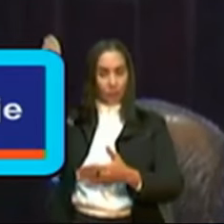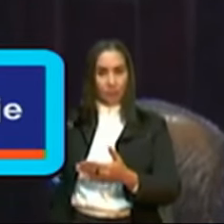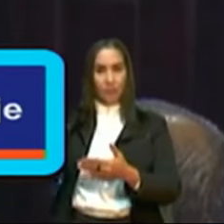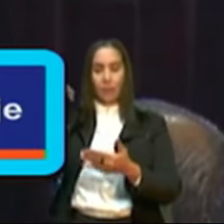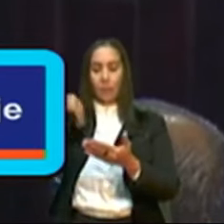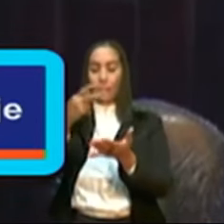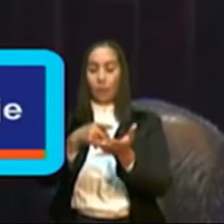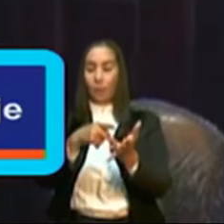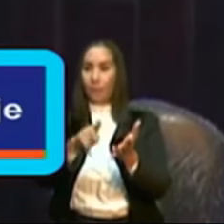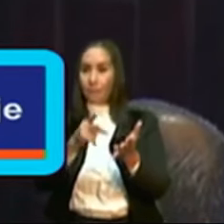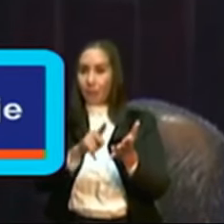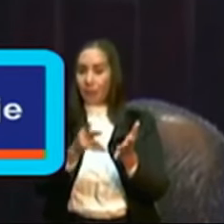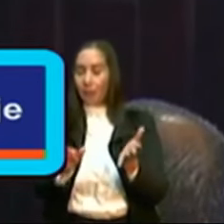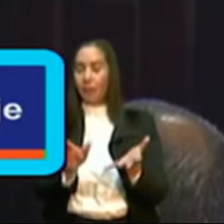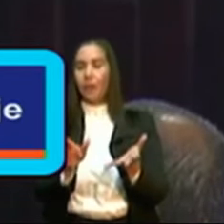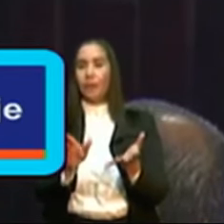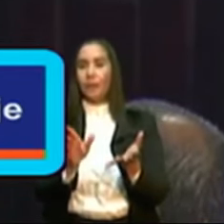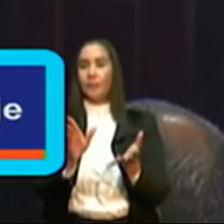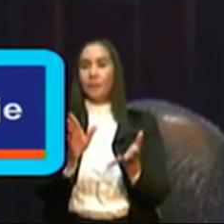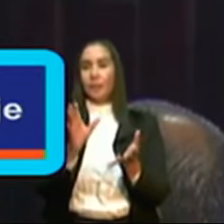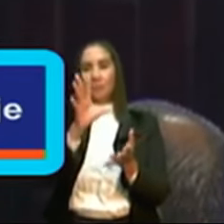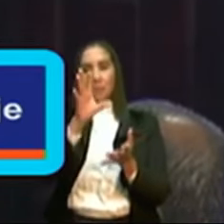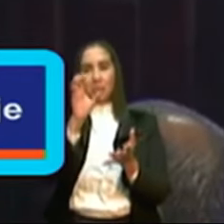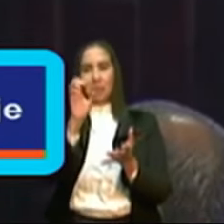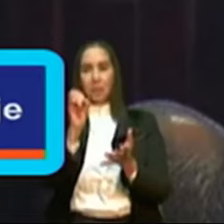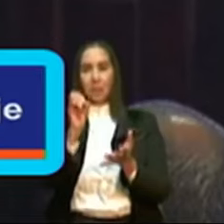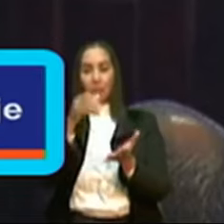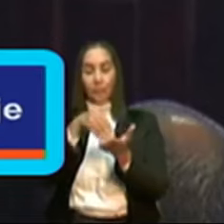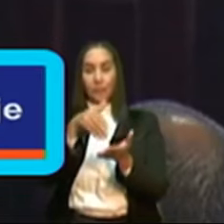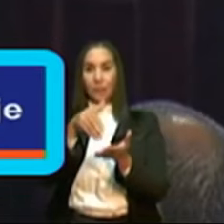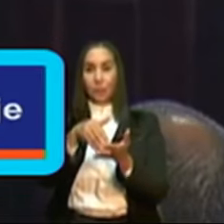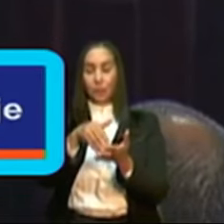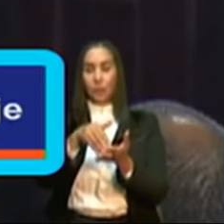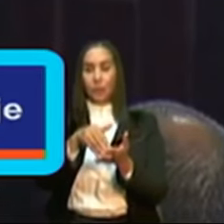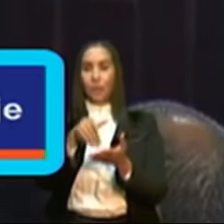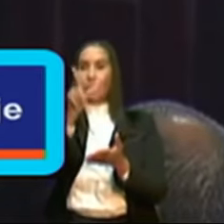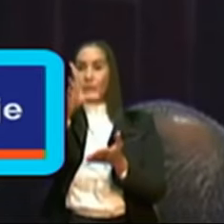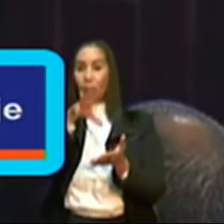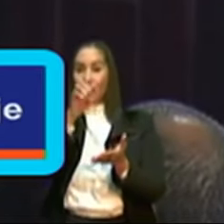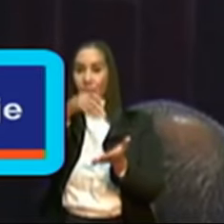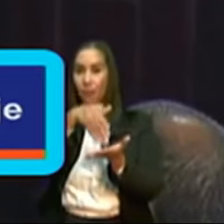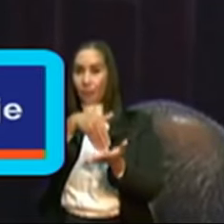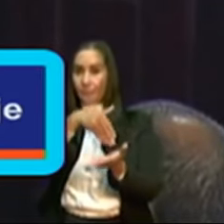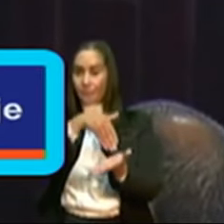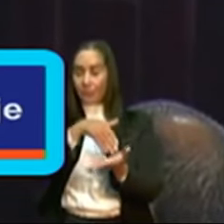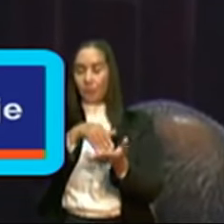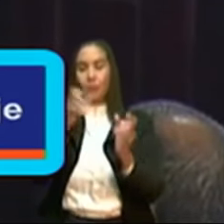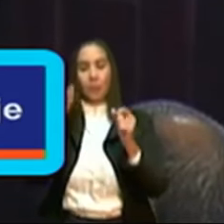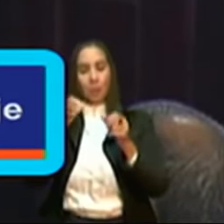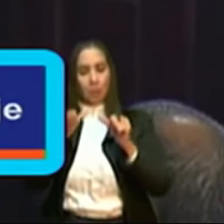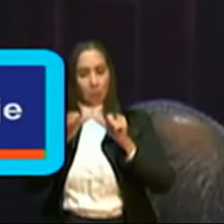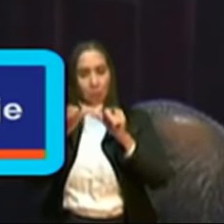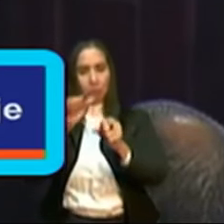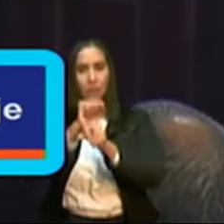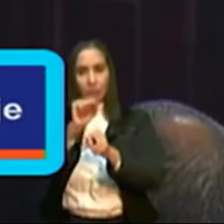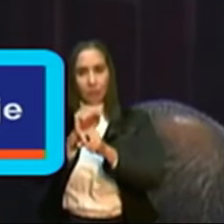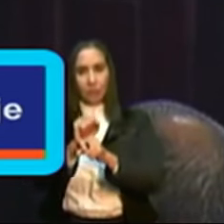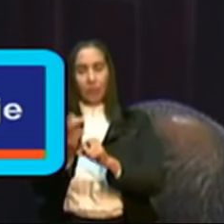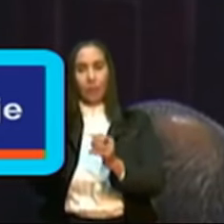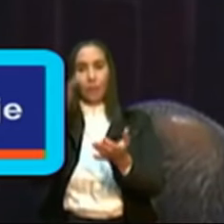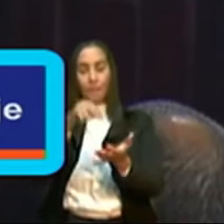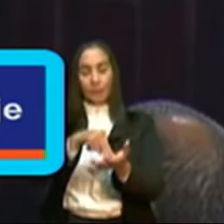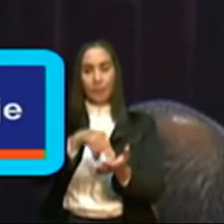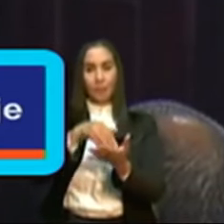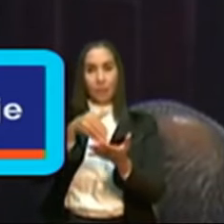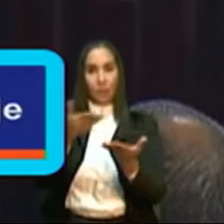pagar en base a esa cubicación alrededor de 500 millones de pesos, y con esos 500 millones de pesos logramos un avance en la obra de 2 mil millones de